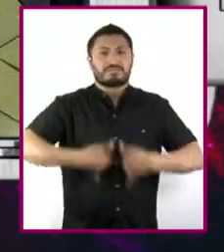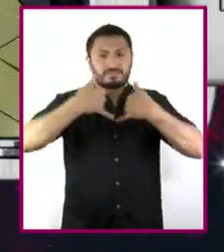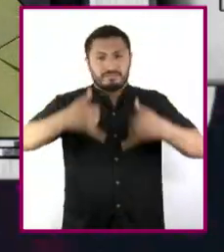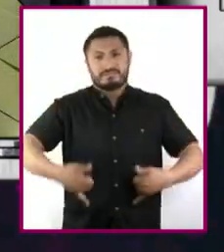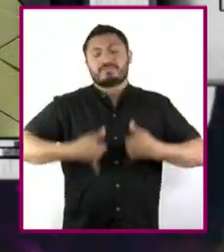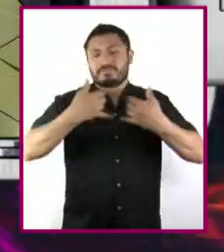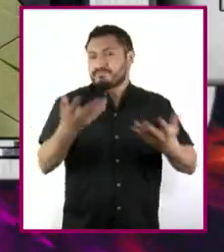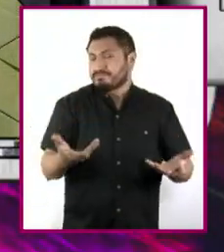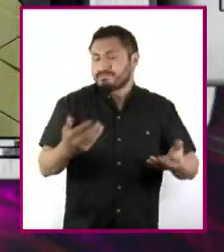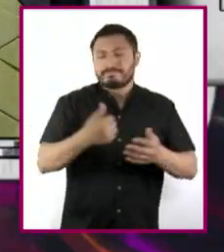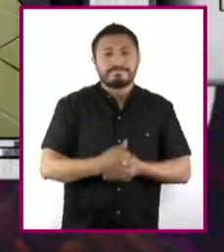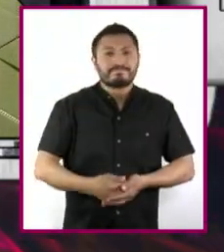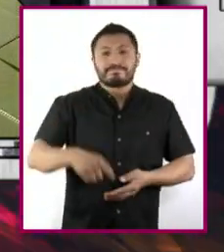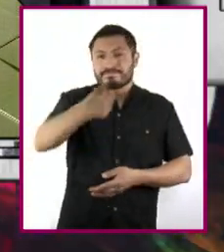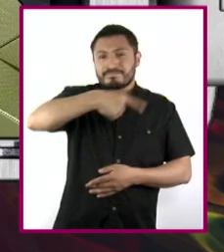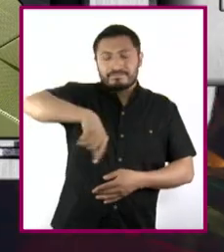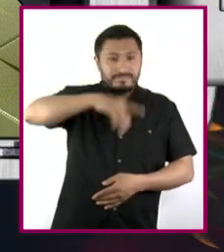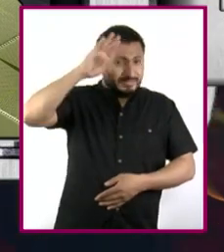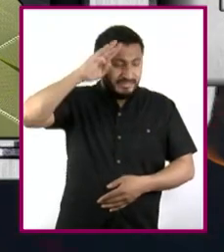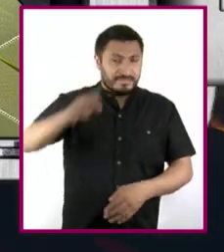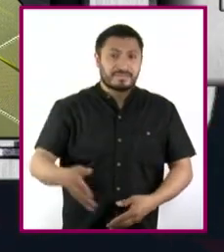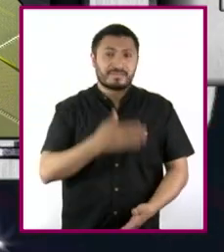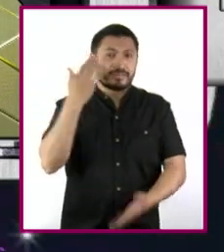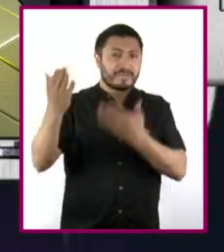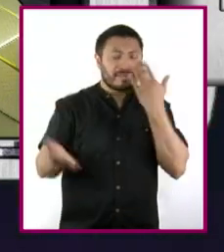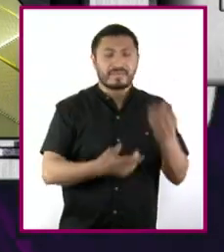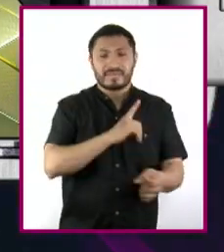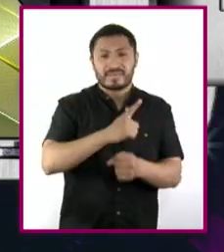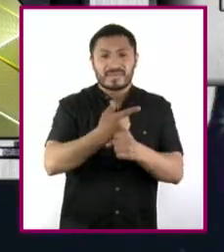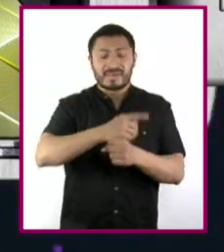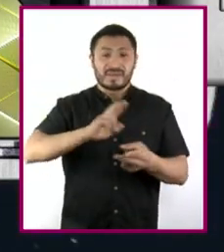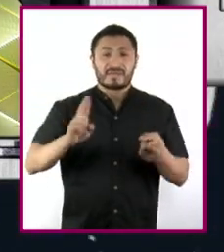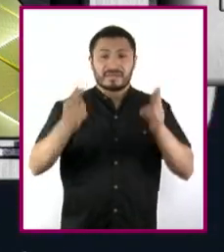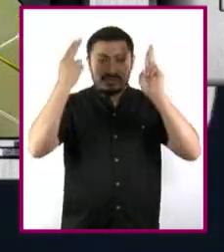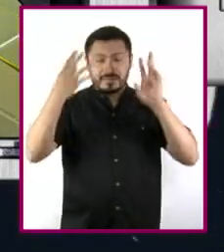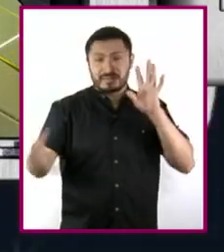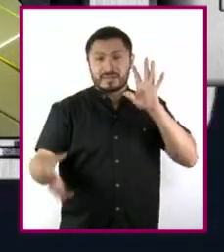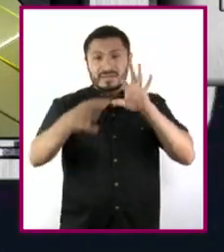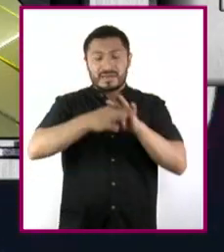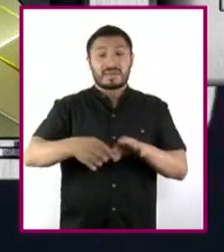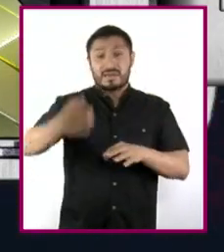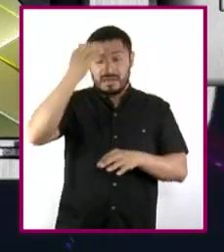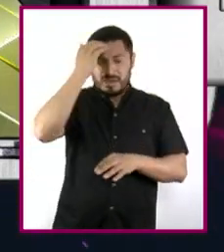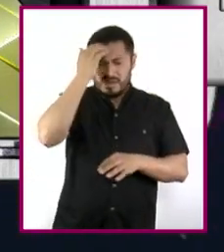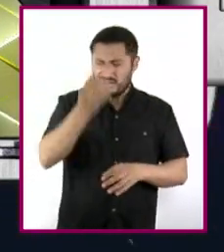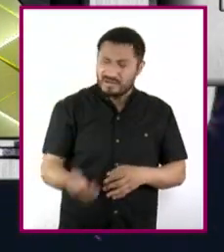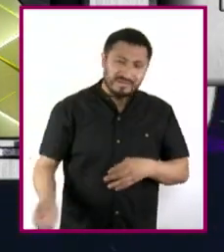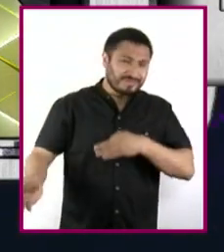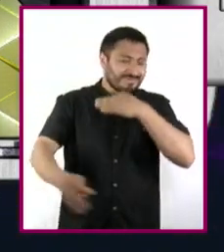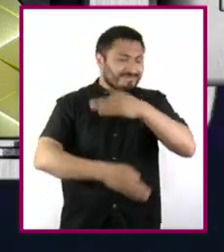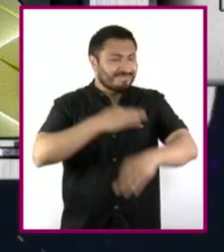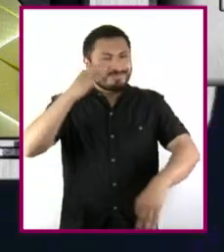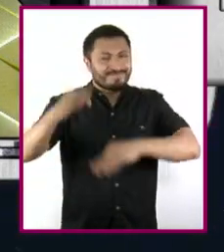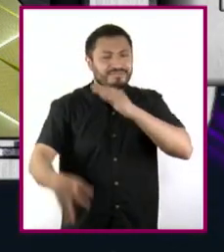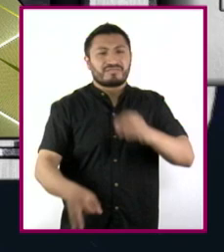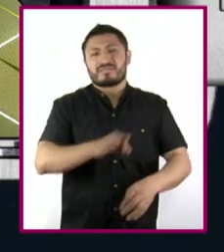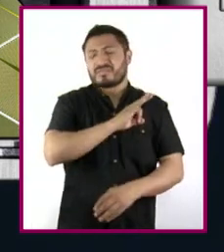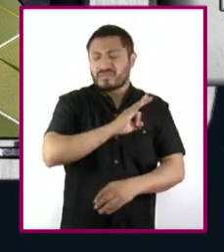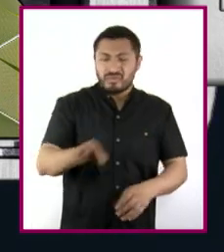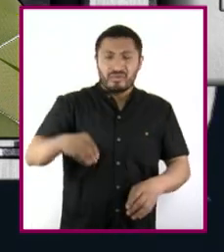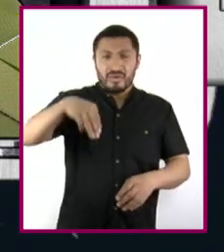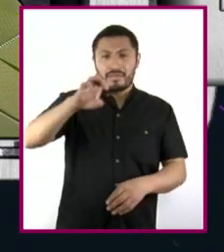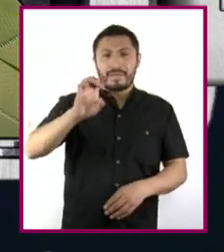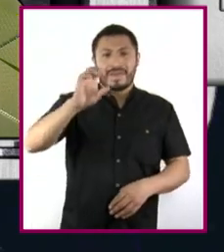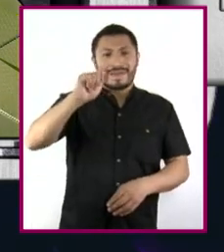están pensando tomar una carrera en la parte espacial, en tener conocimientos en toda lo que es la metodología